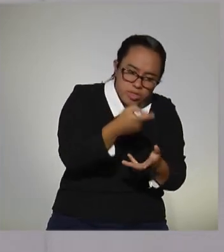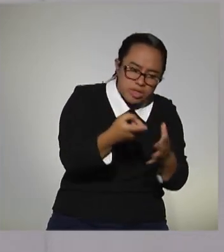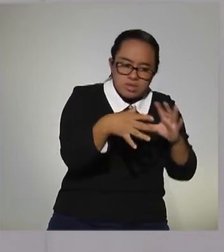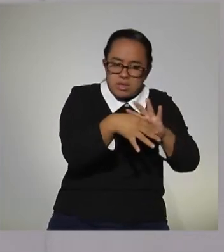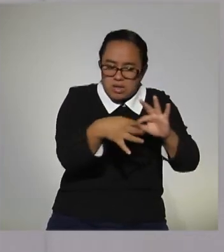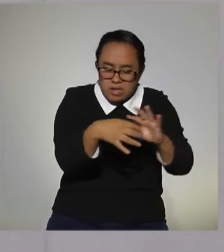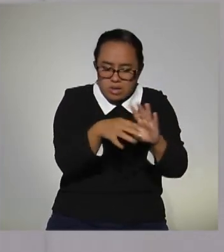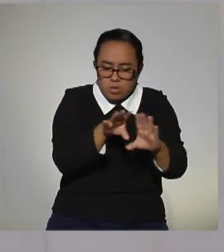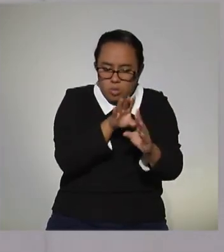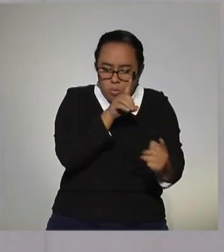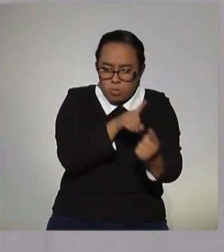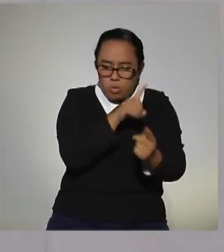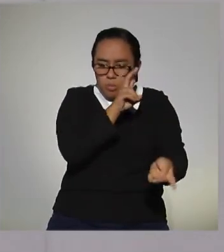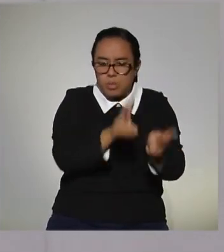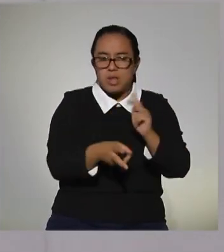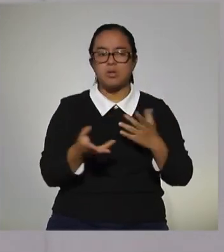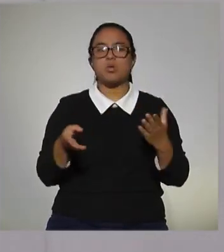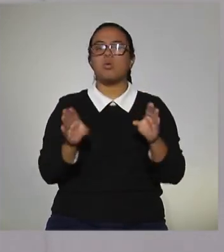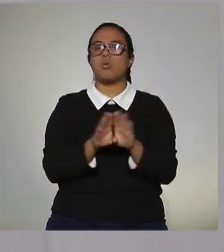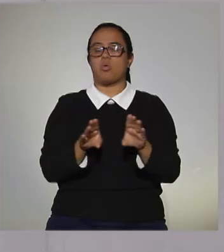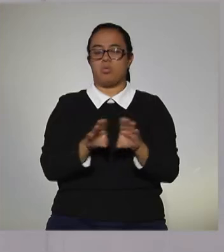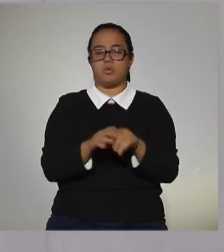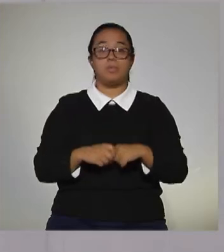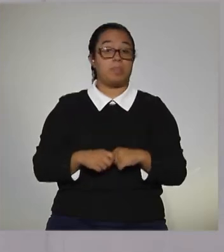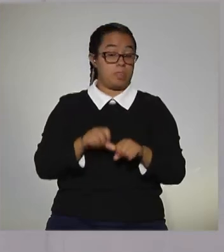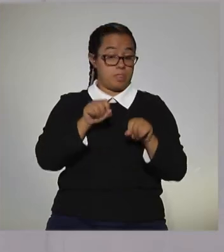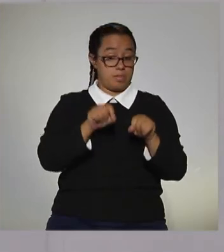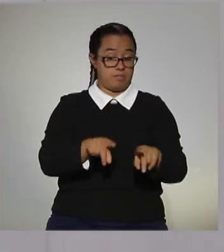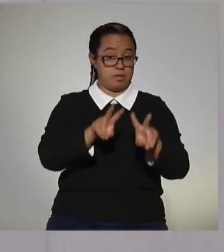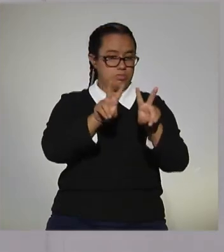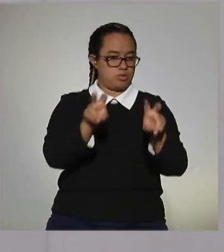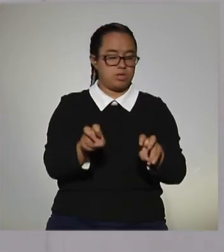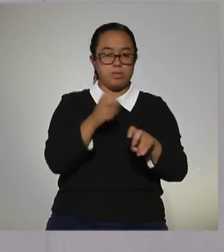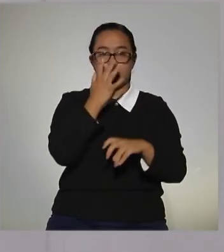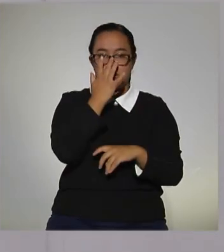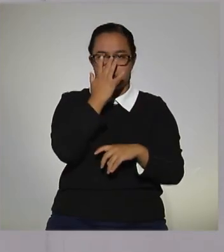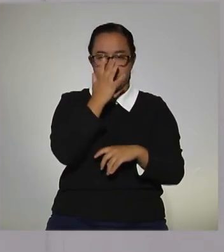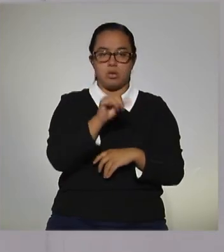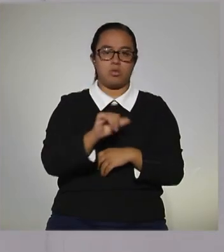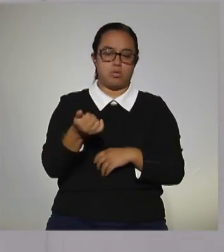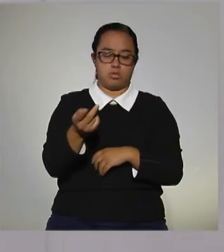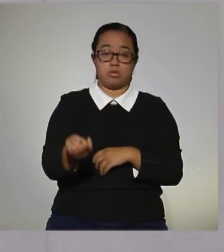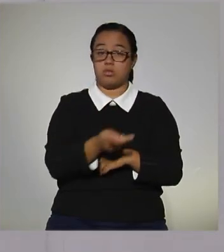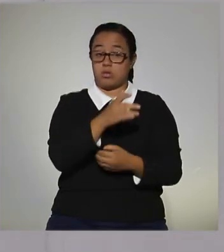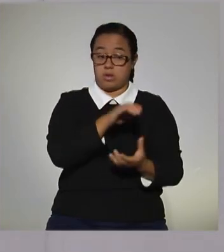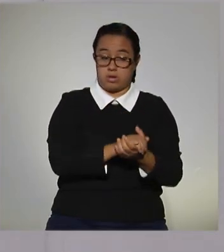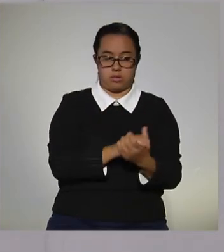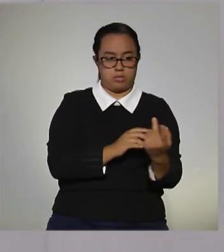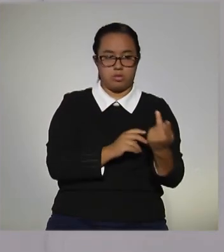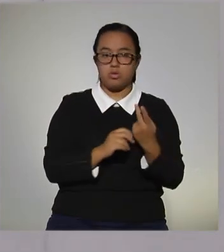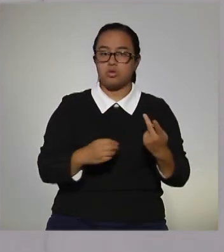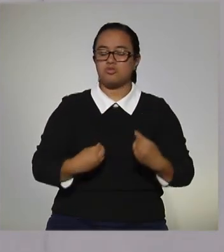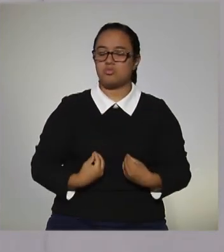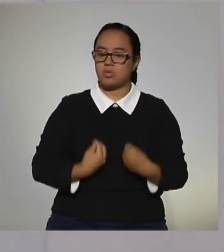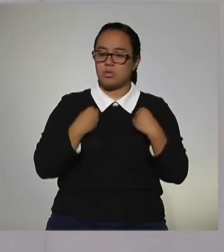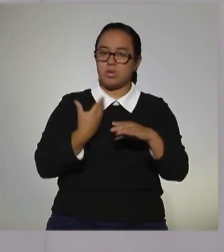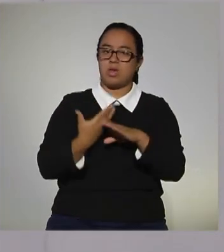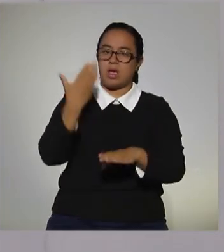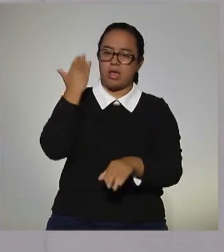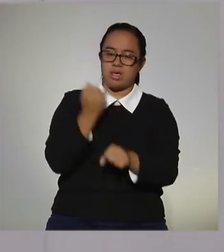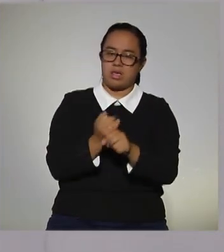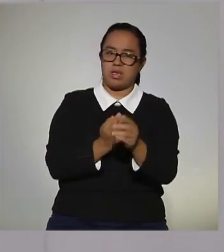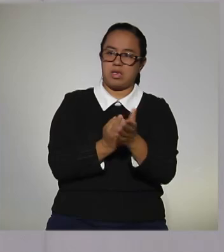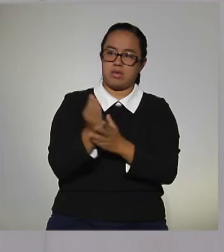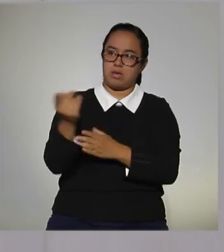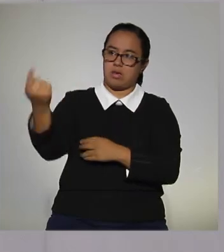cómo acercarme a ella, qué puedo hacer. En el mismo tenor de pregunta nos dicen, mi esposo y yo vivimos una infidelidad por